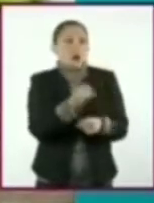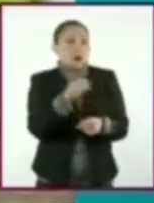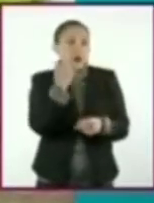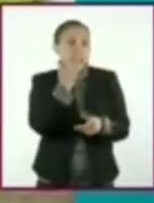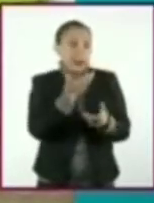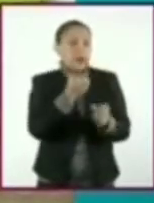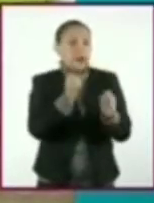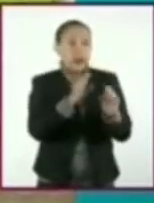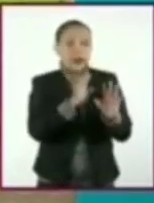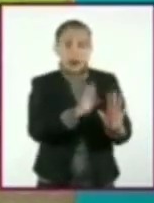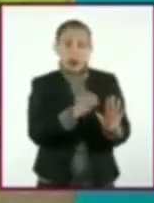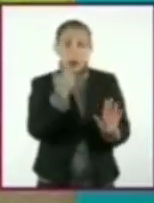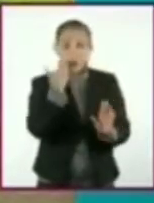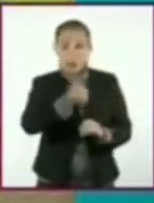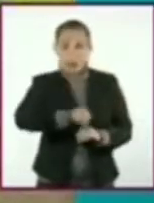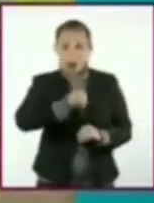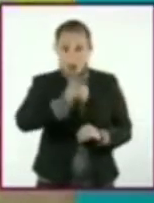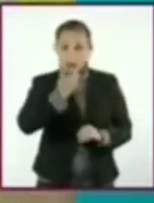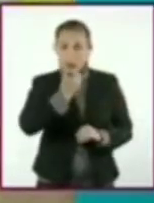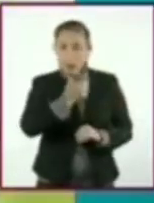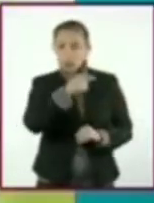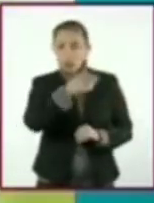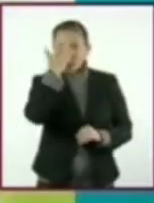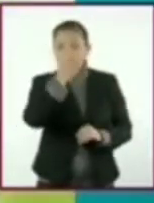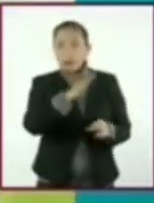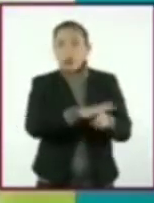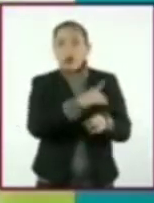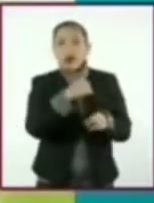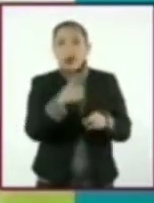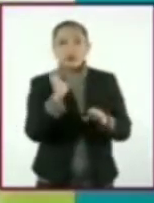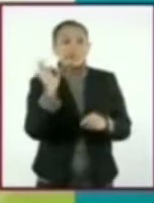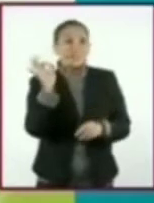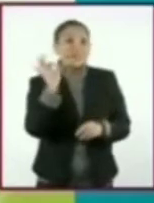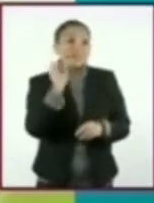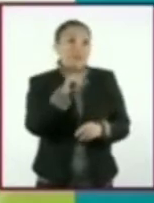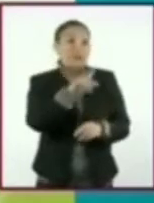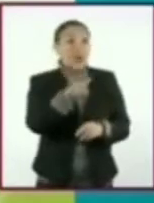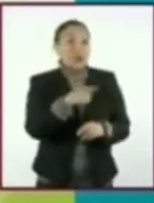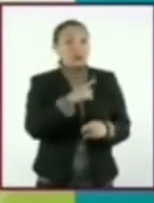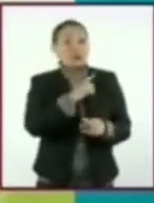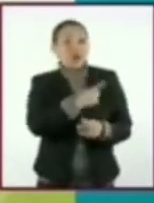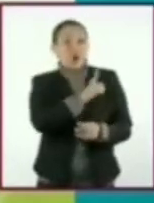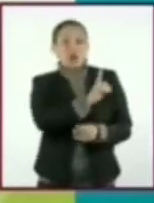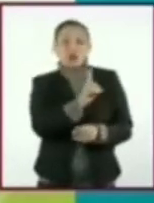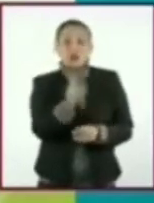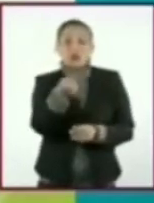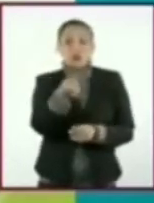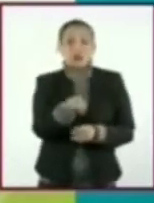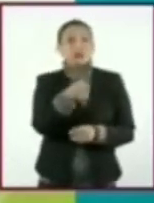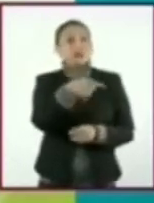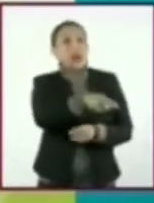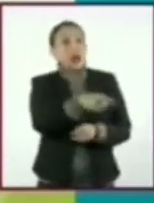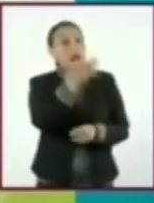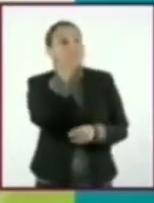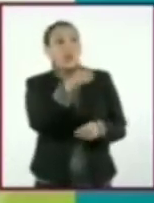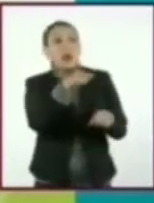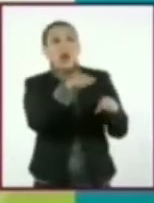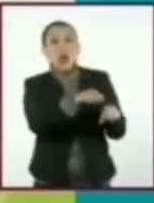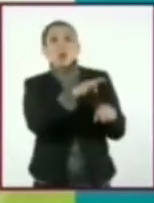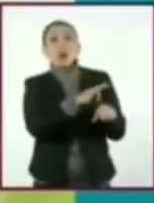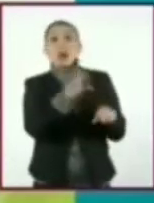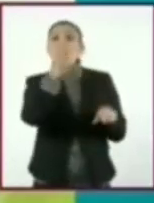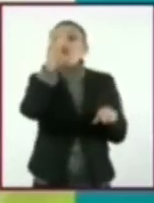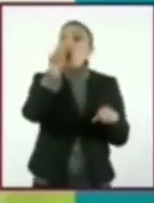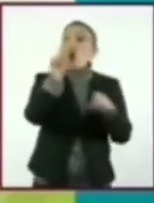quiere, ¿no? Hoy no quiere saludar, está bien, él sabrá y a lo mejor después él llega y saluda, pero desde ahí él sabe que él